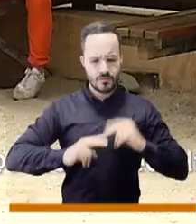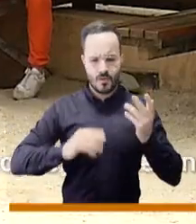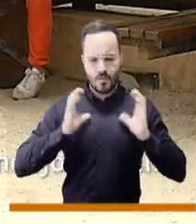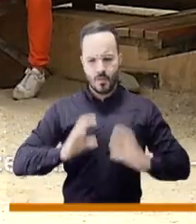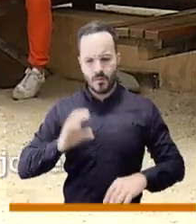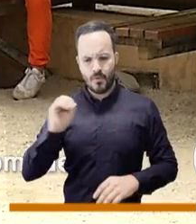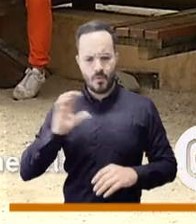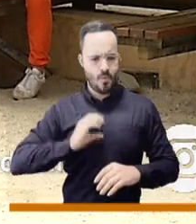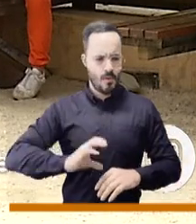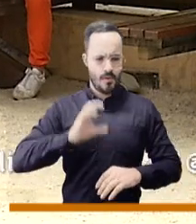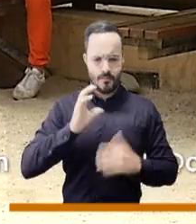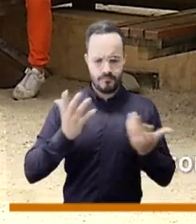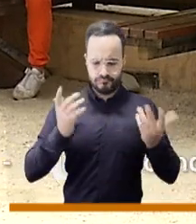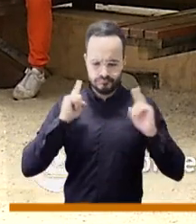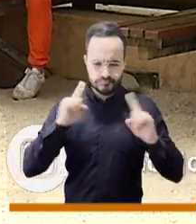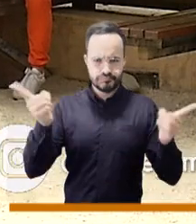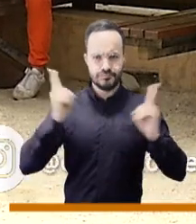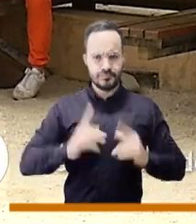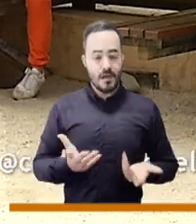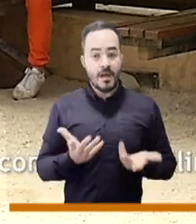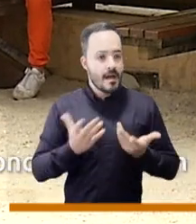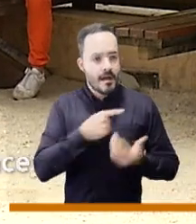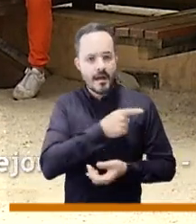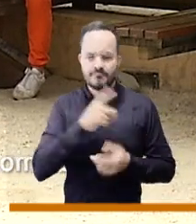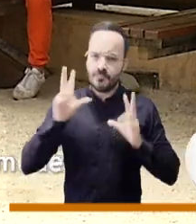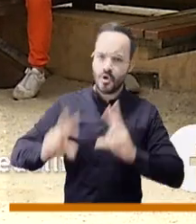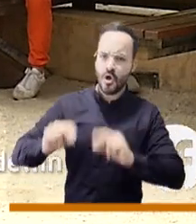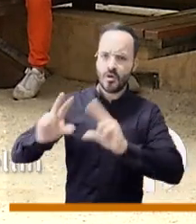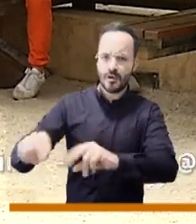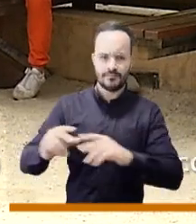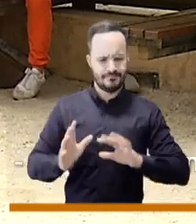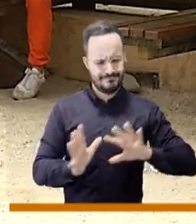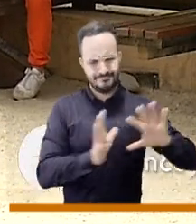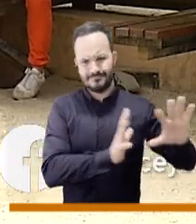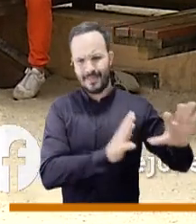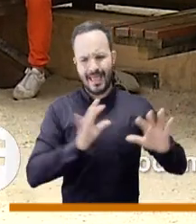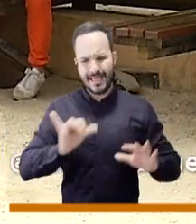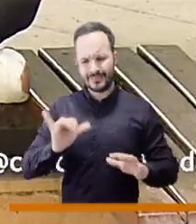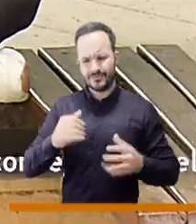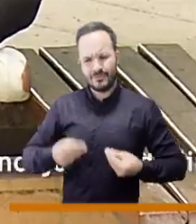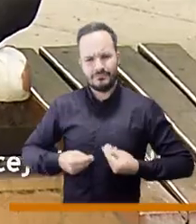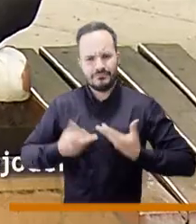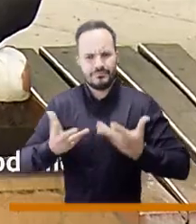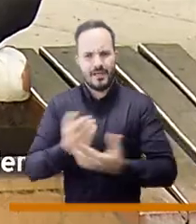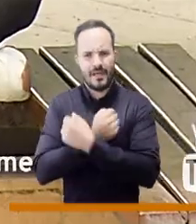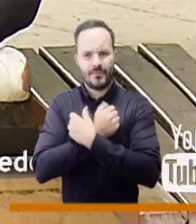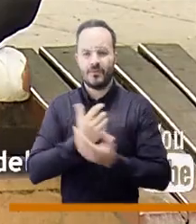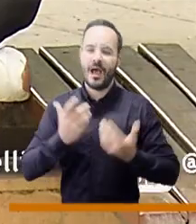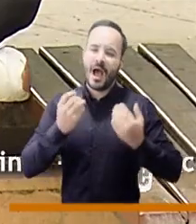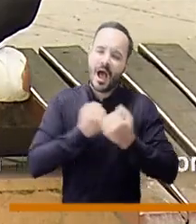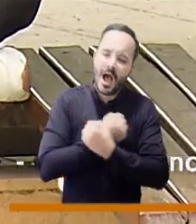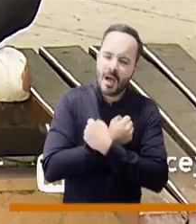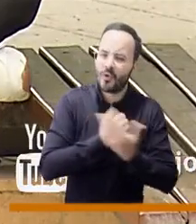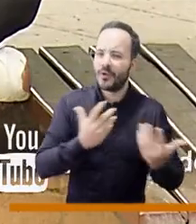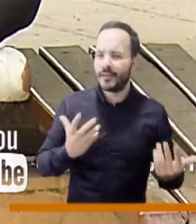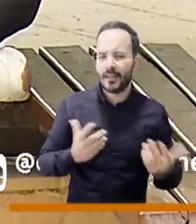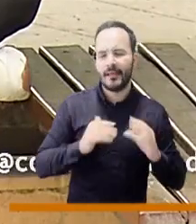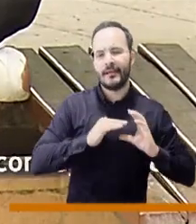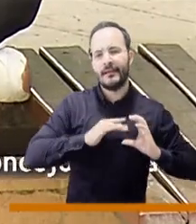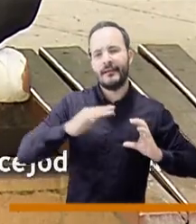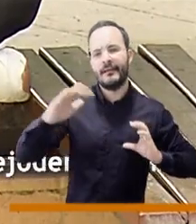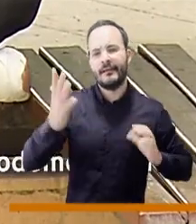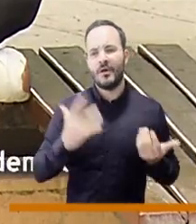como ahorita hablábamos. Y hablar del amor es justamente eso, con todos los debates que uno puede hacer del amor, el amor